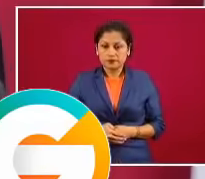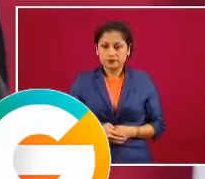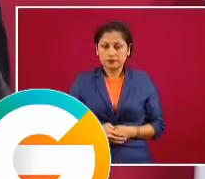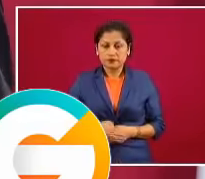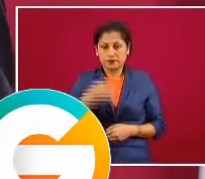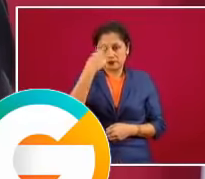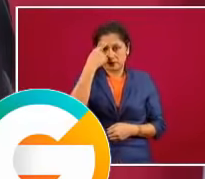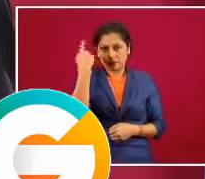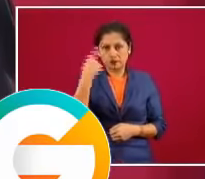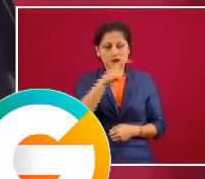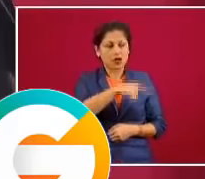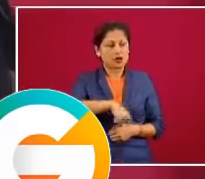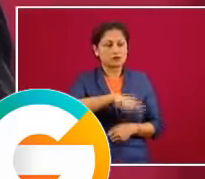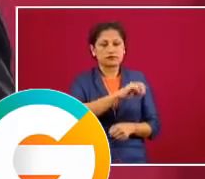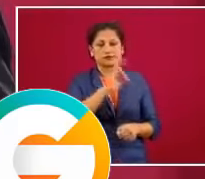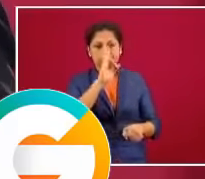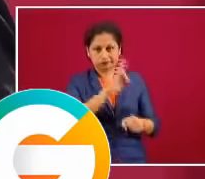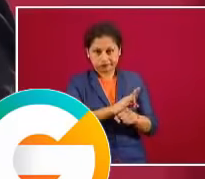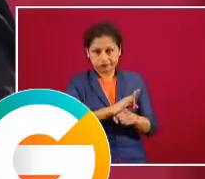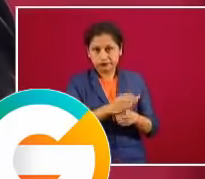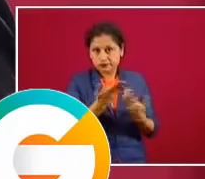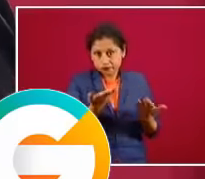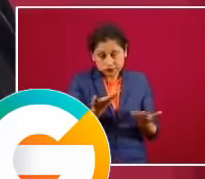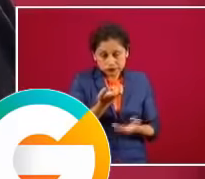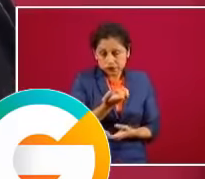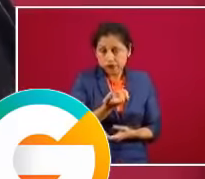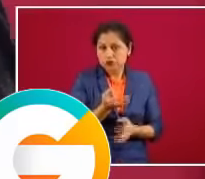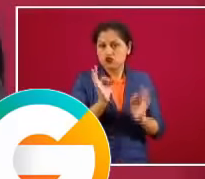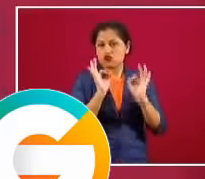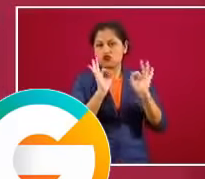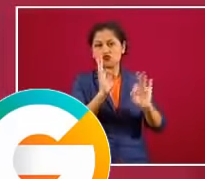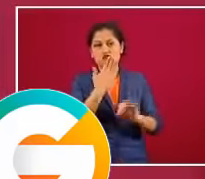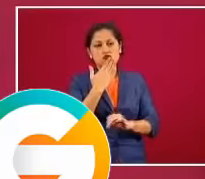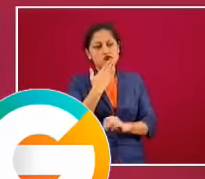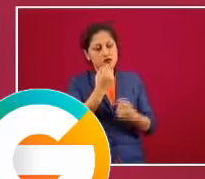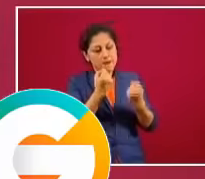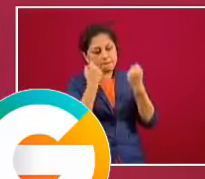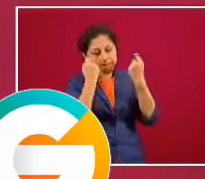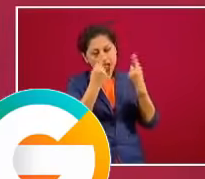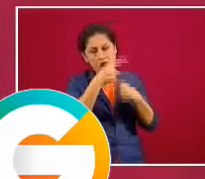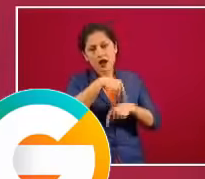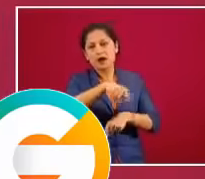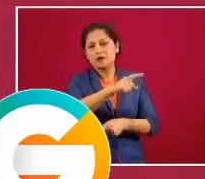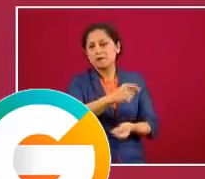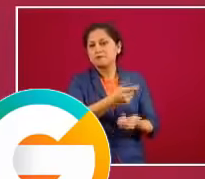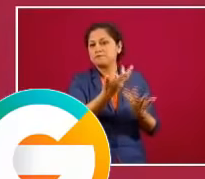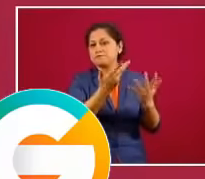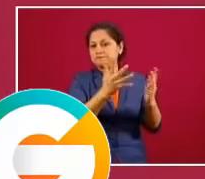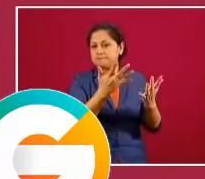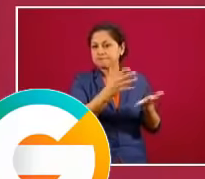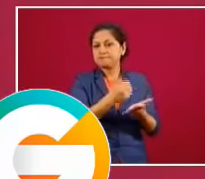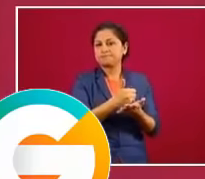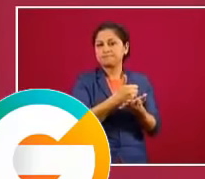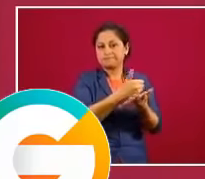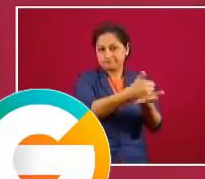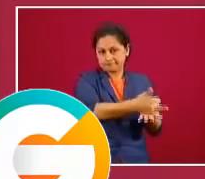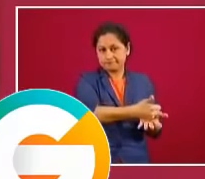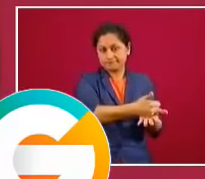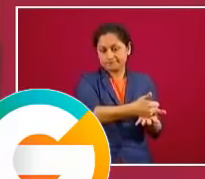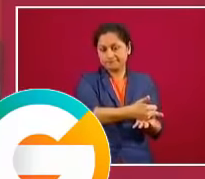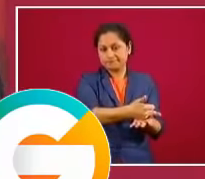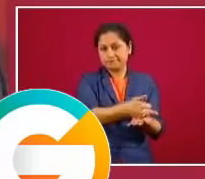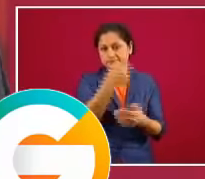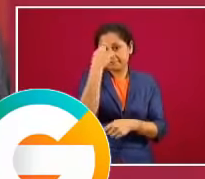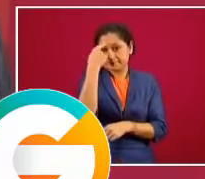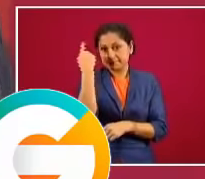seguridad social. Entonces, esto es también lo que se procura, que sigan teniendo